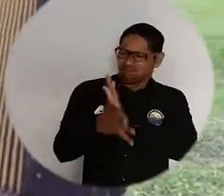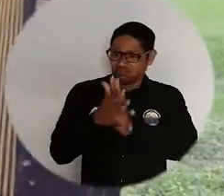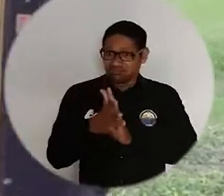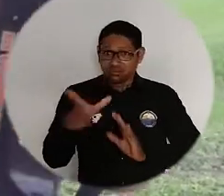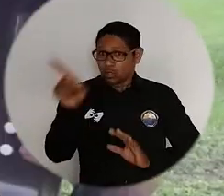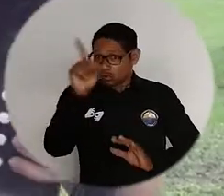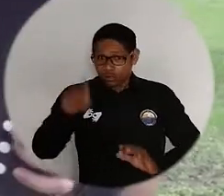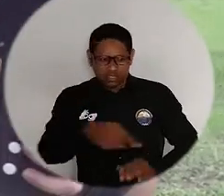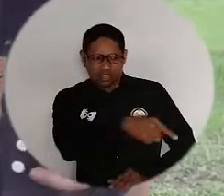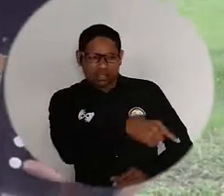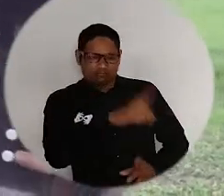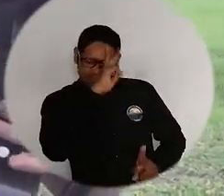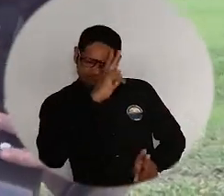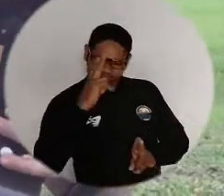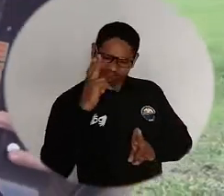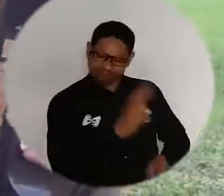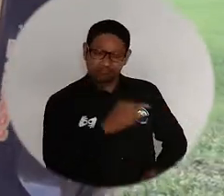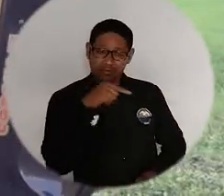medita